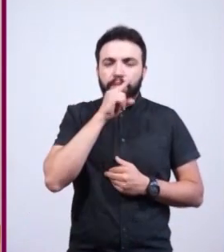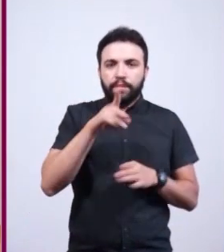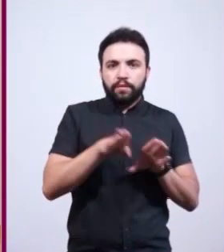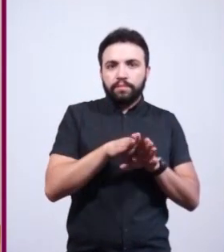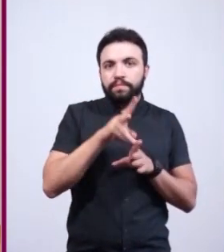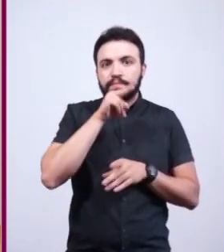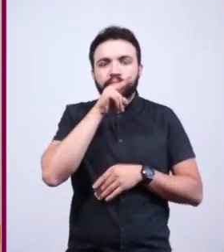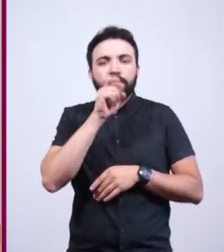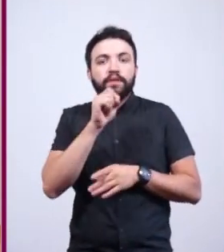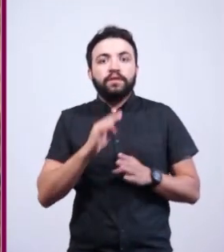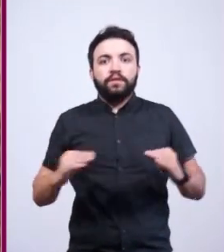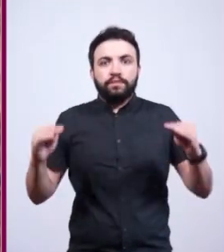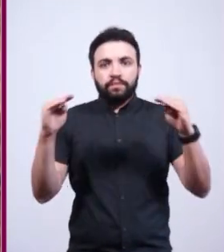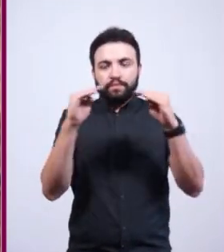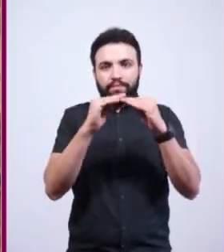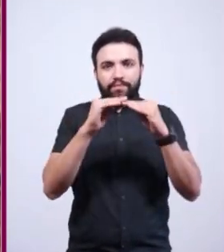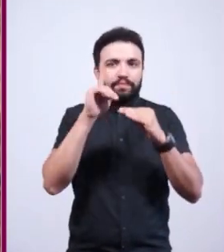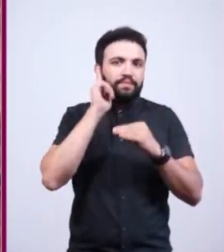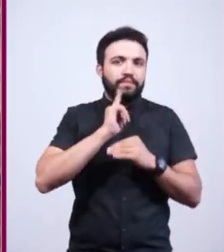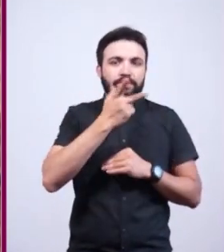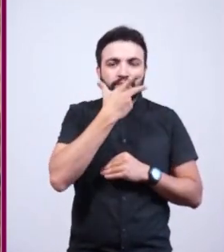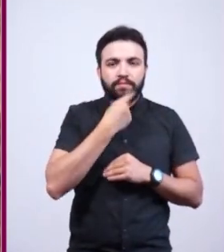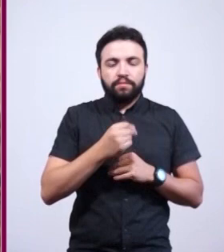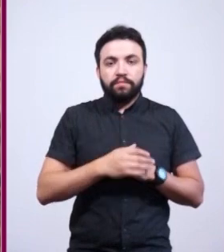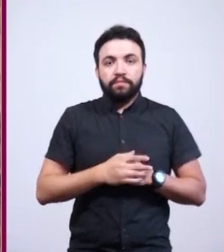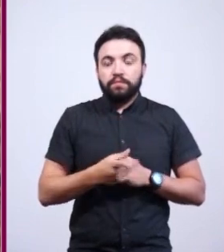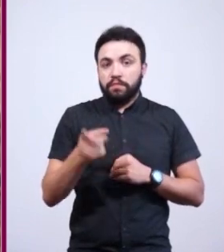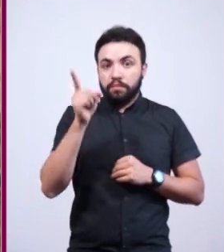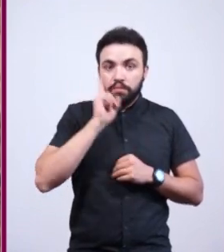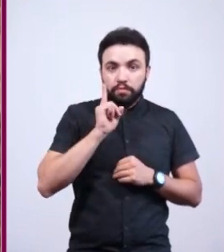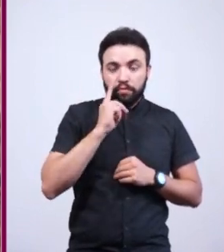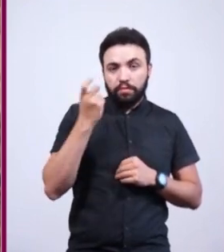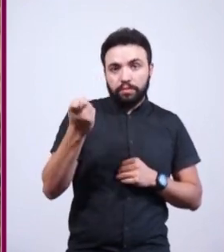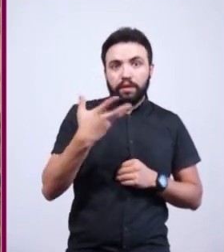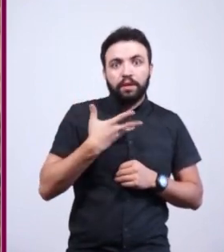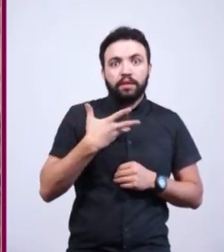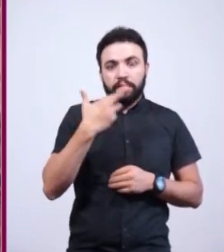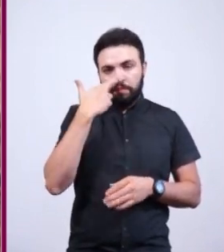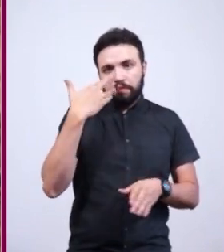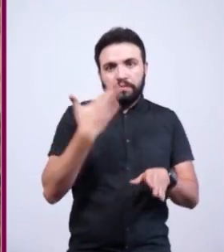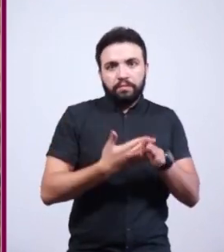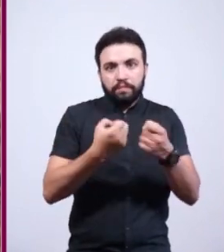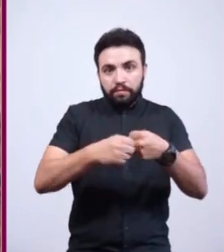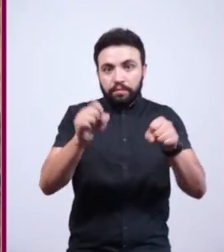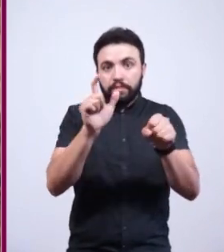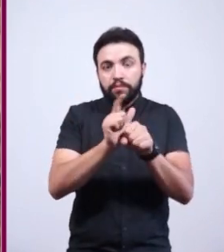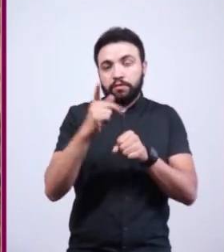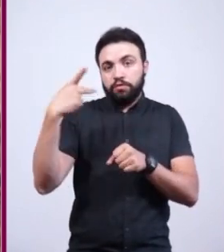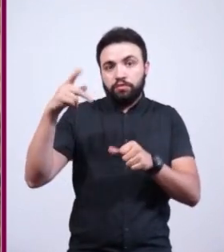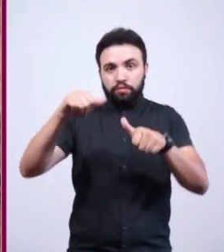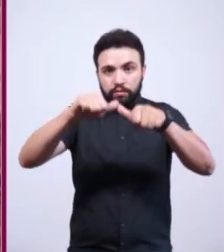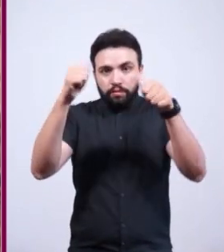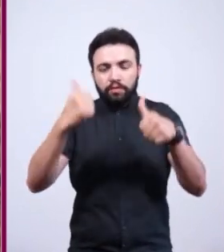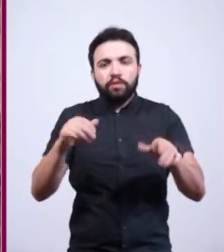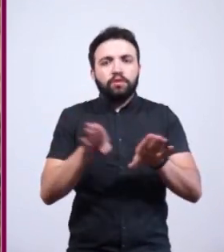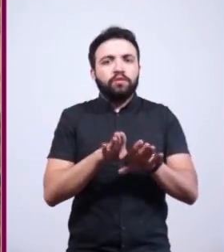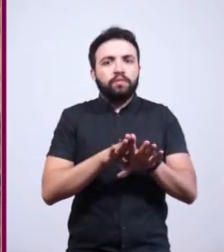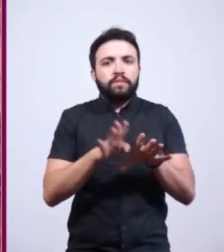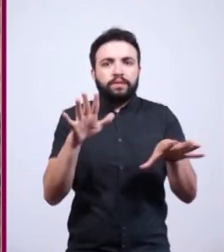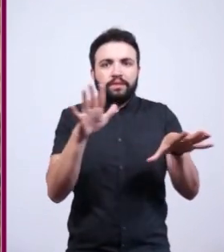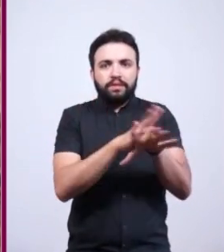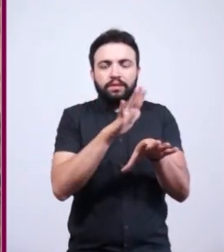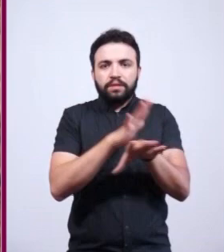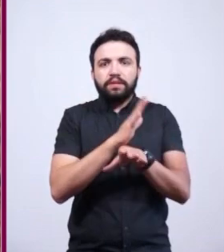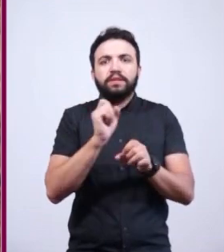es la igualdad de género. Florencia siente una gran responsabilidad social y sabe que su papel como artista es procurar cambios que mejoren